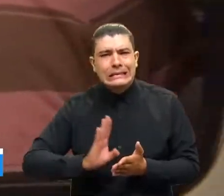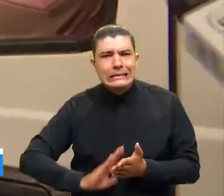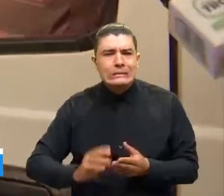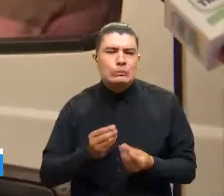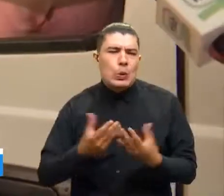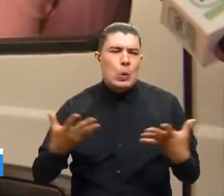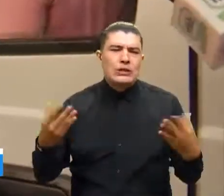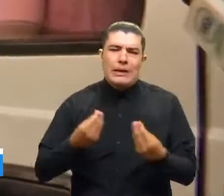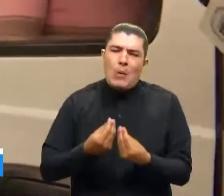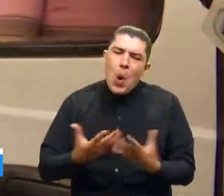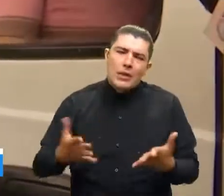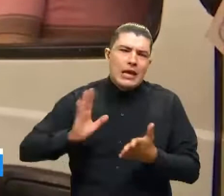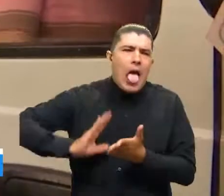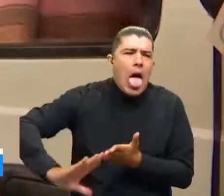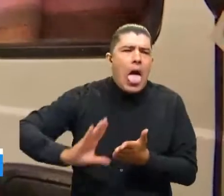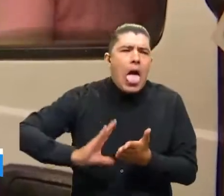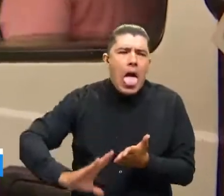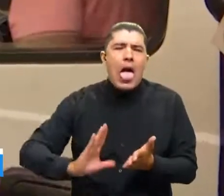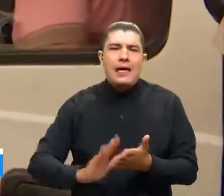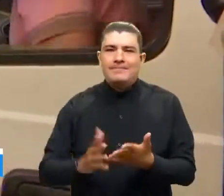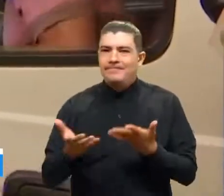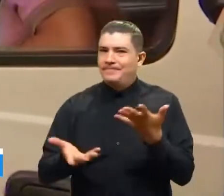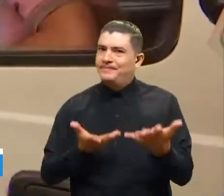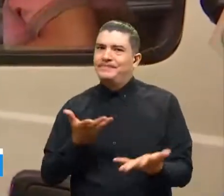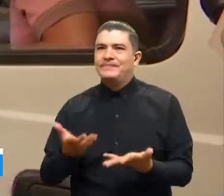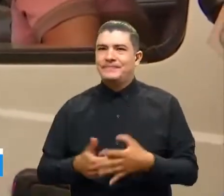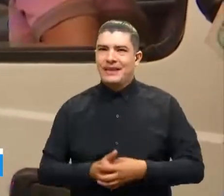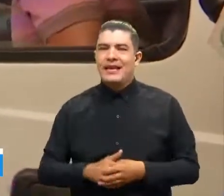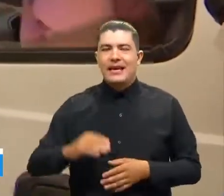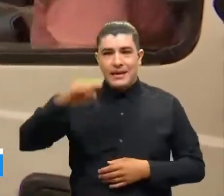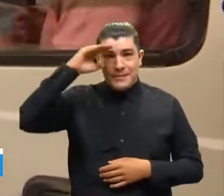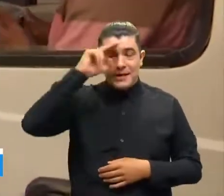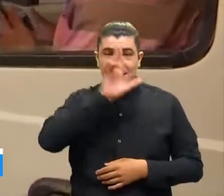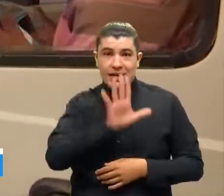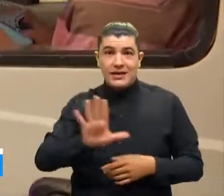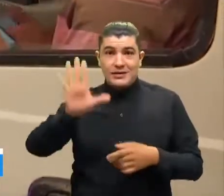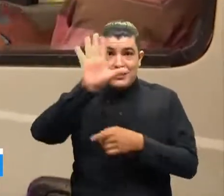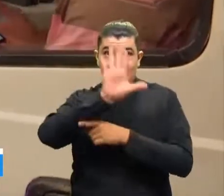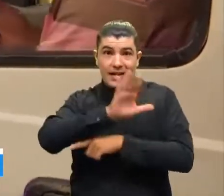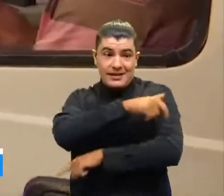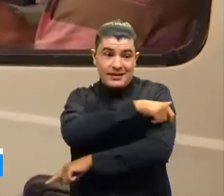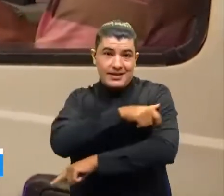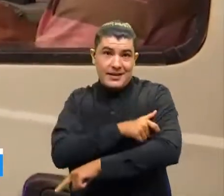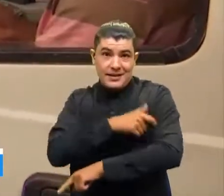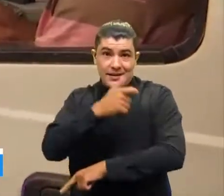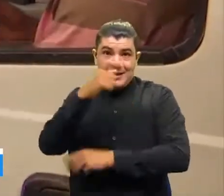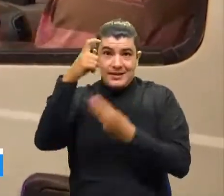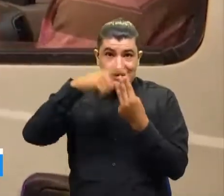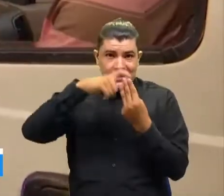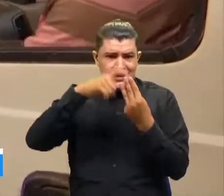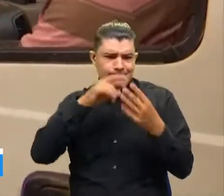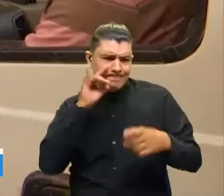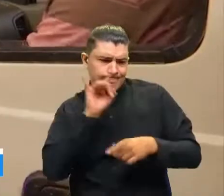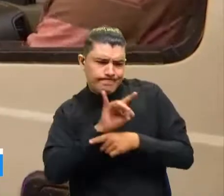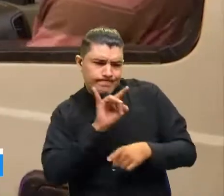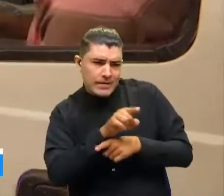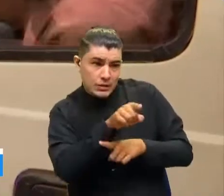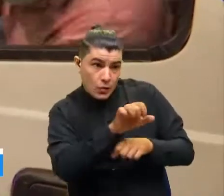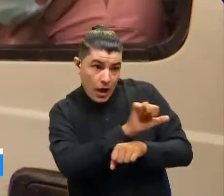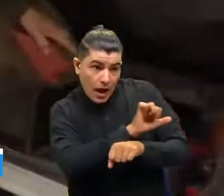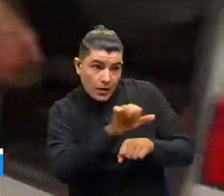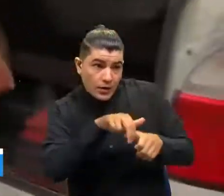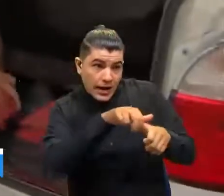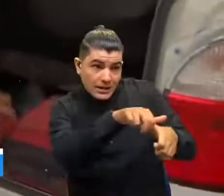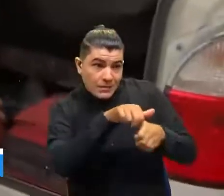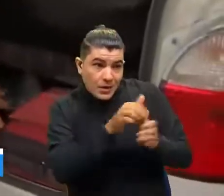por parte de los infractores los uniformados intensificaron los operativos de control a los vehículos que transportan